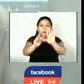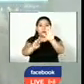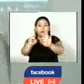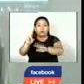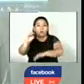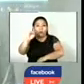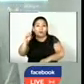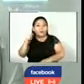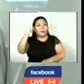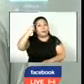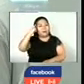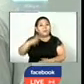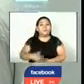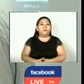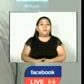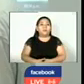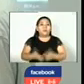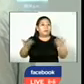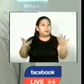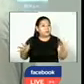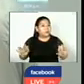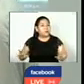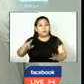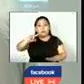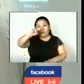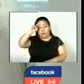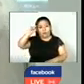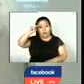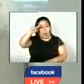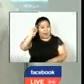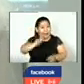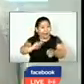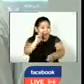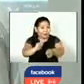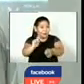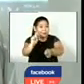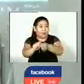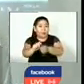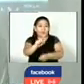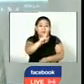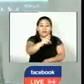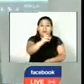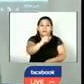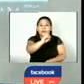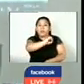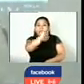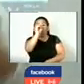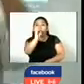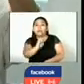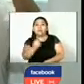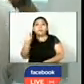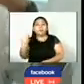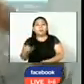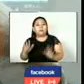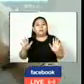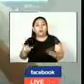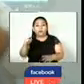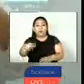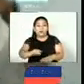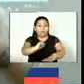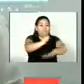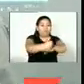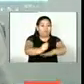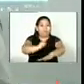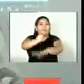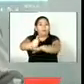% hemos concluido casi ese 100% en los avances por cada estación